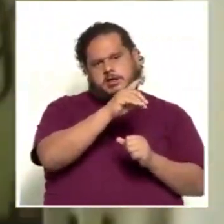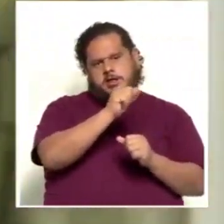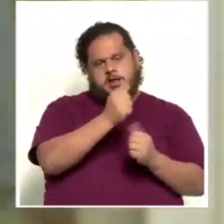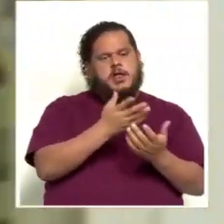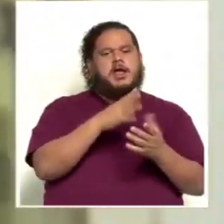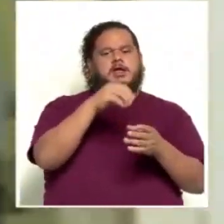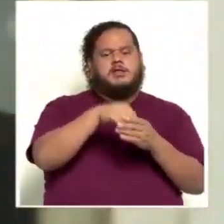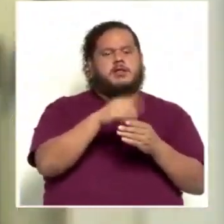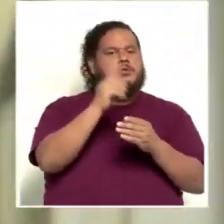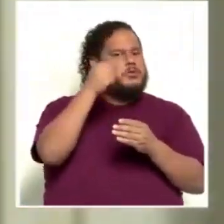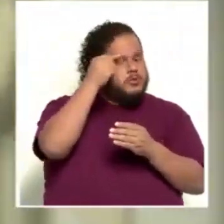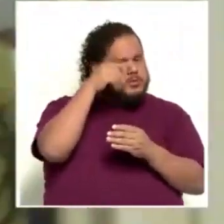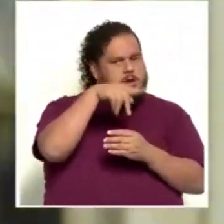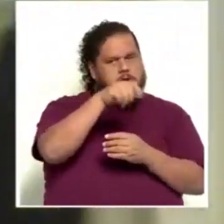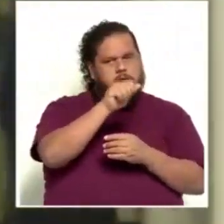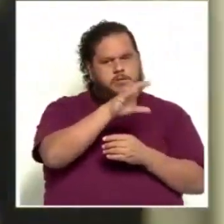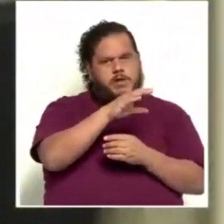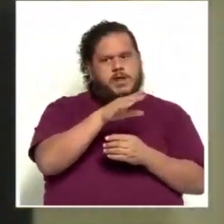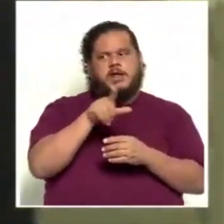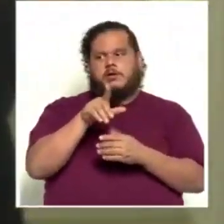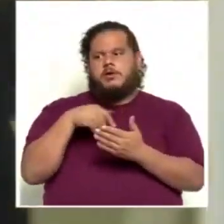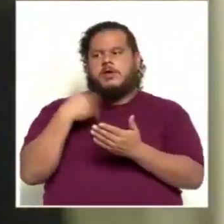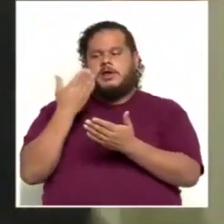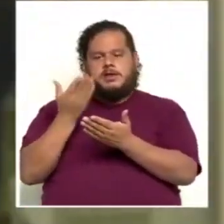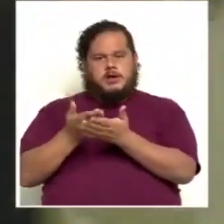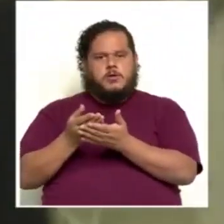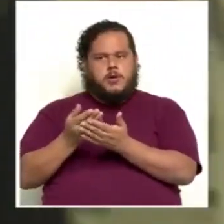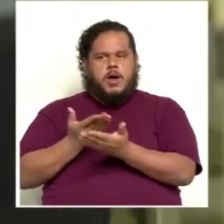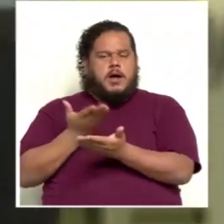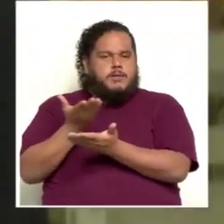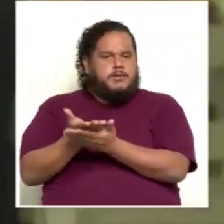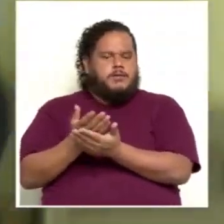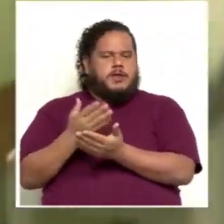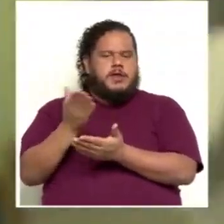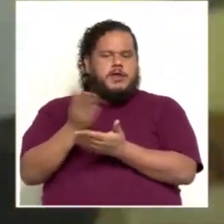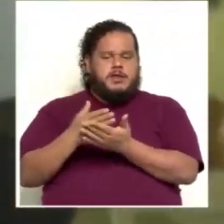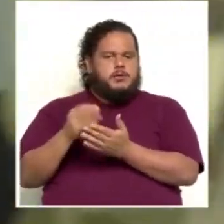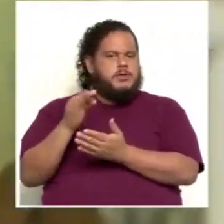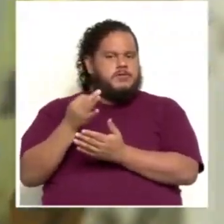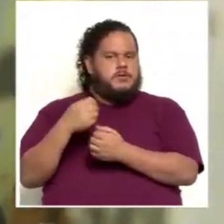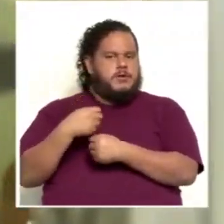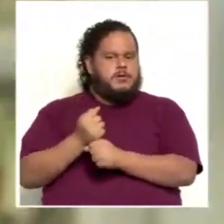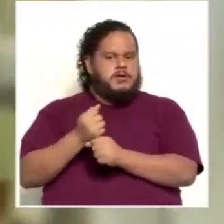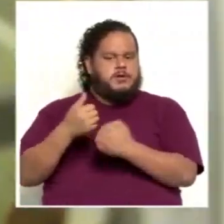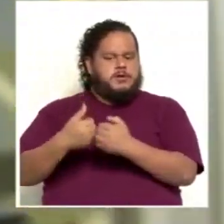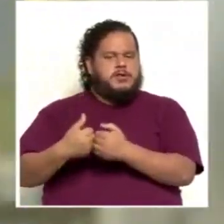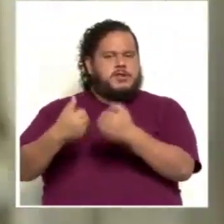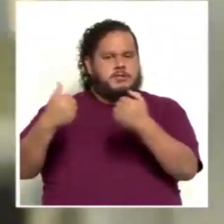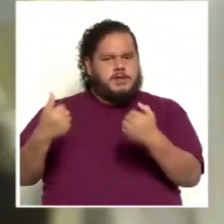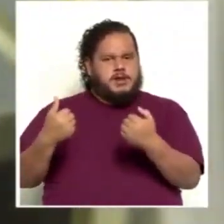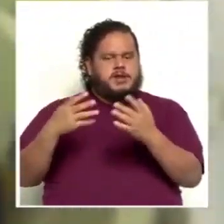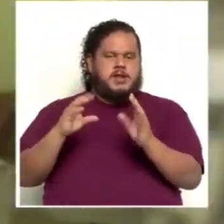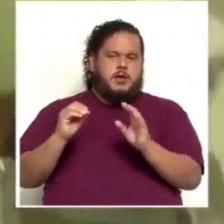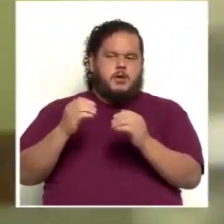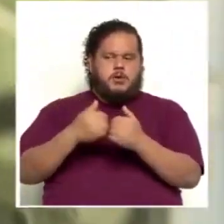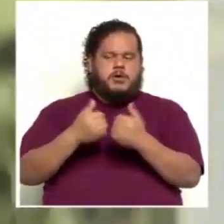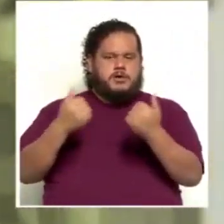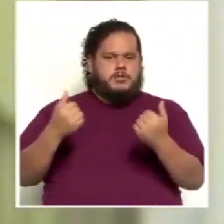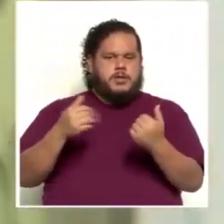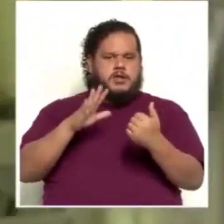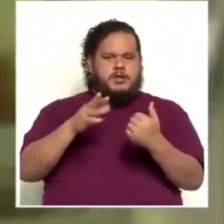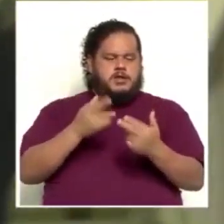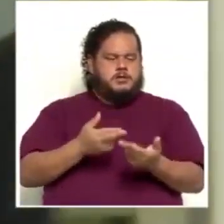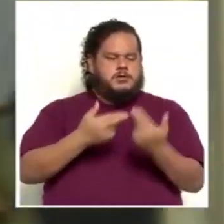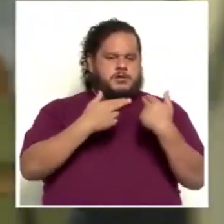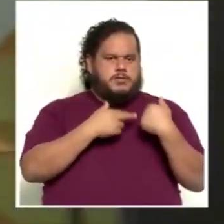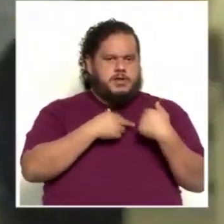PAC, a lo que él llegó finalmente a proponer y que también de algún modo lo hizo posteriormente separarse, o que lo separaran de su